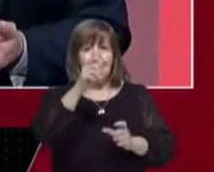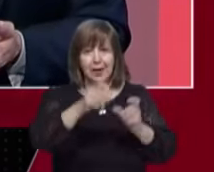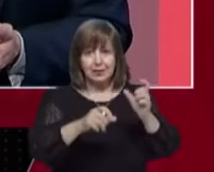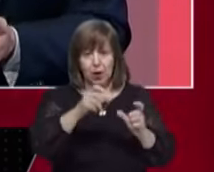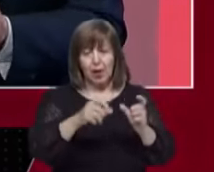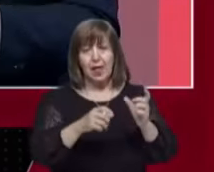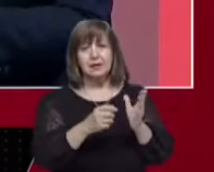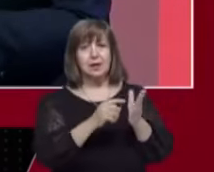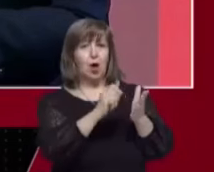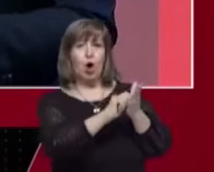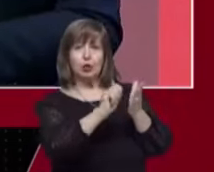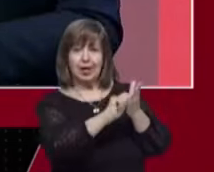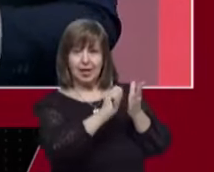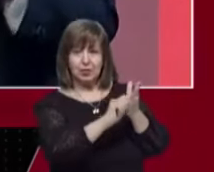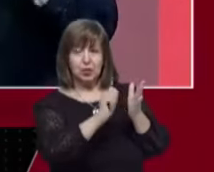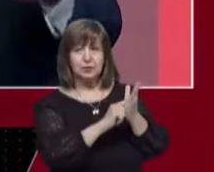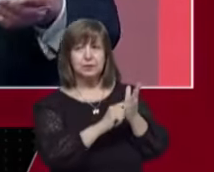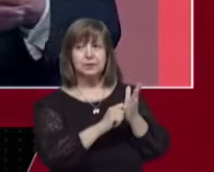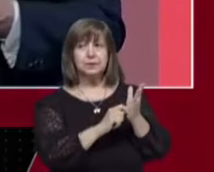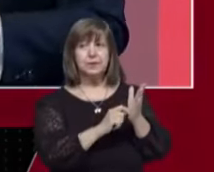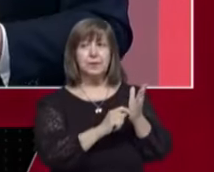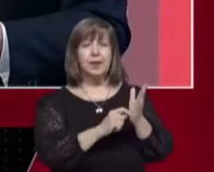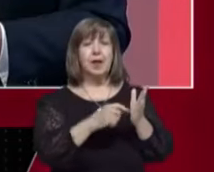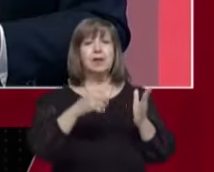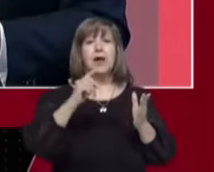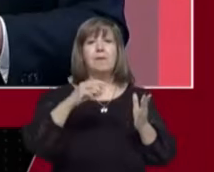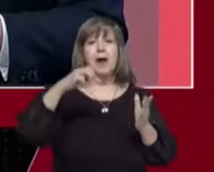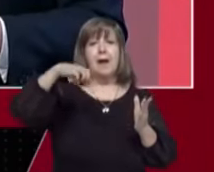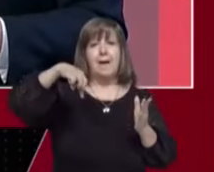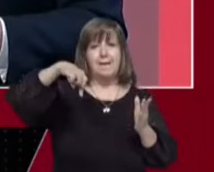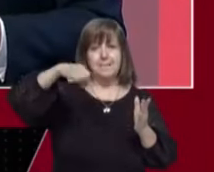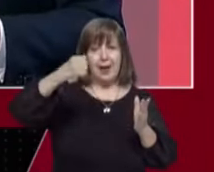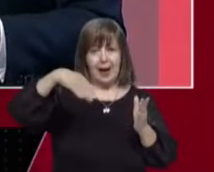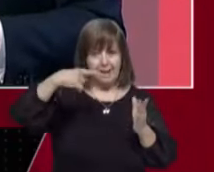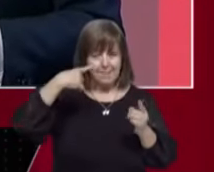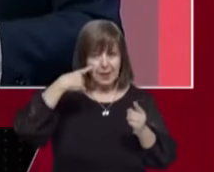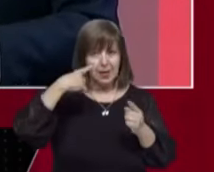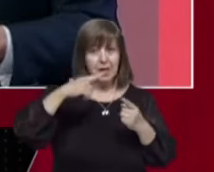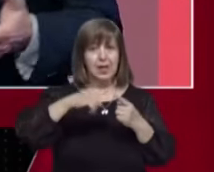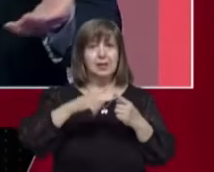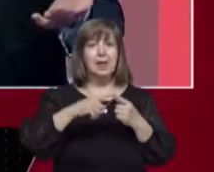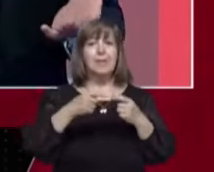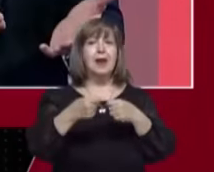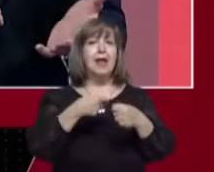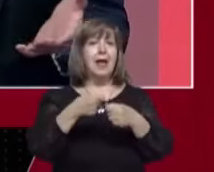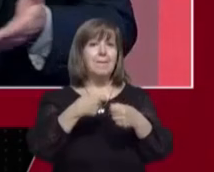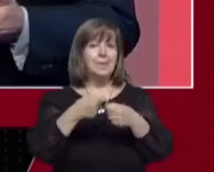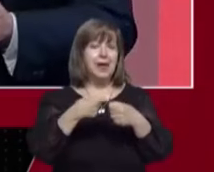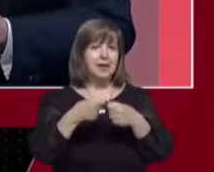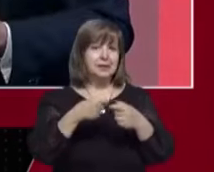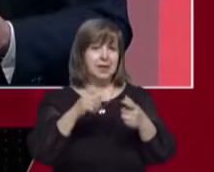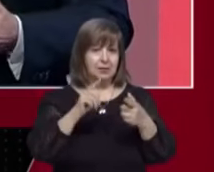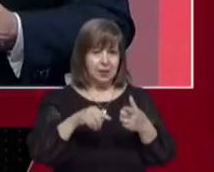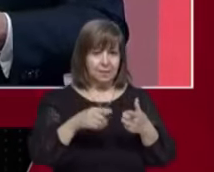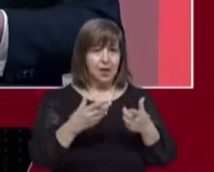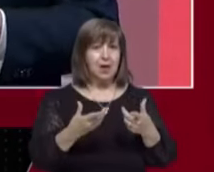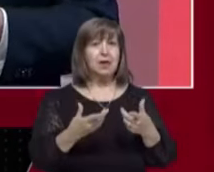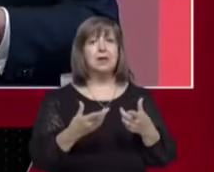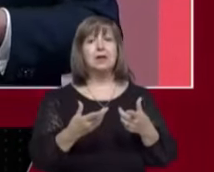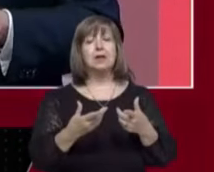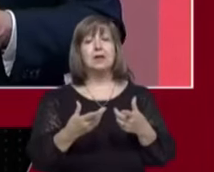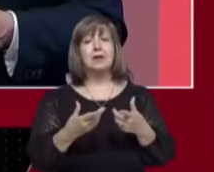también de los organismos descentralizados como el PAMI, o por ejemplo de empresas que dependen del Estado, donde también va a